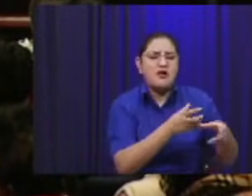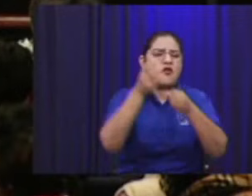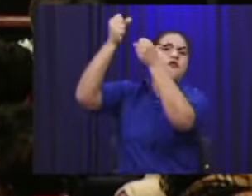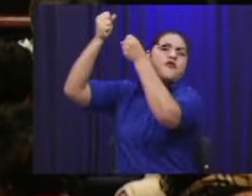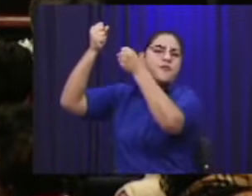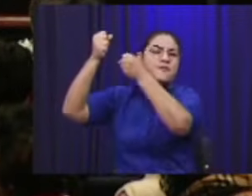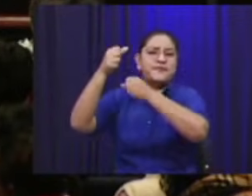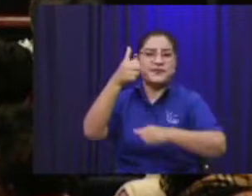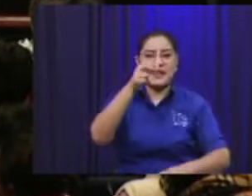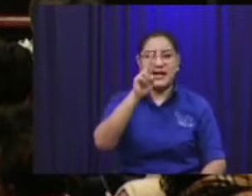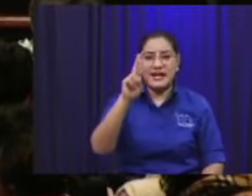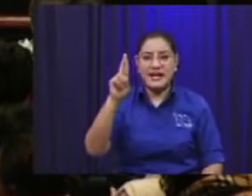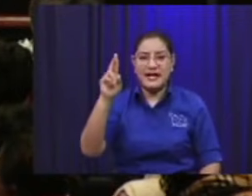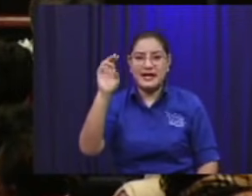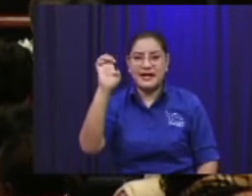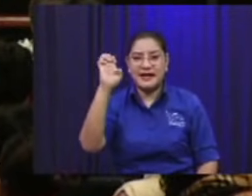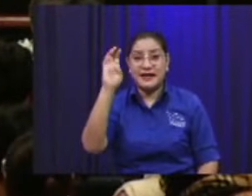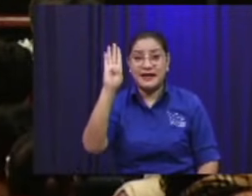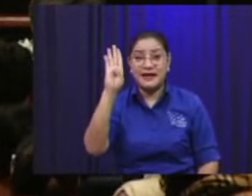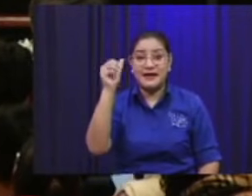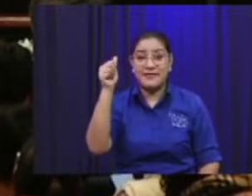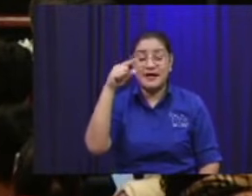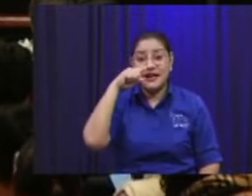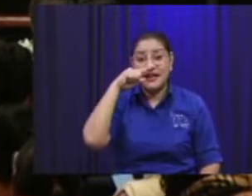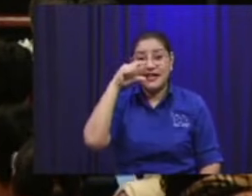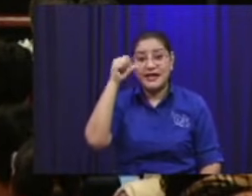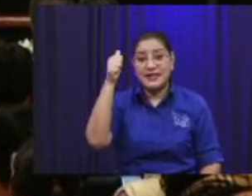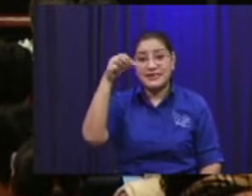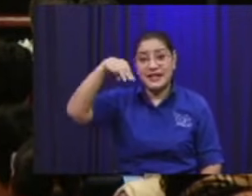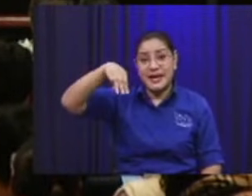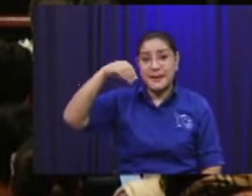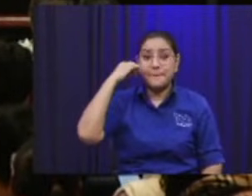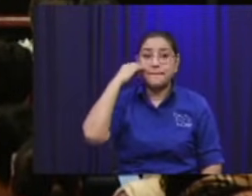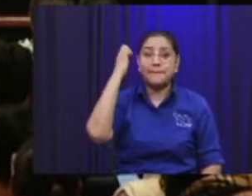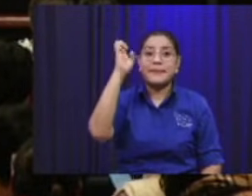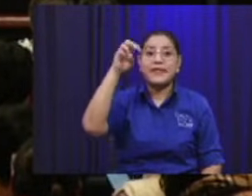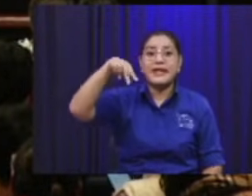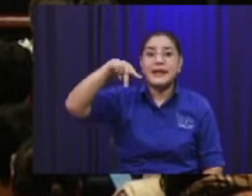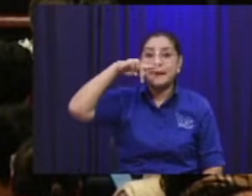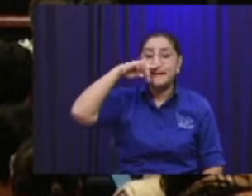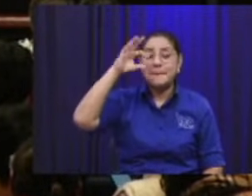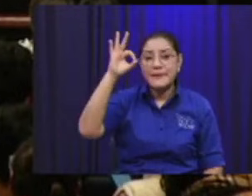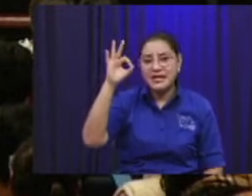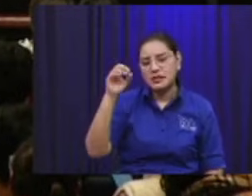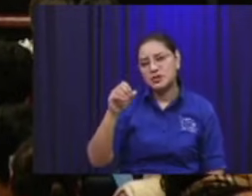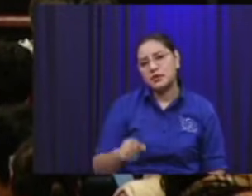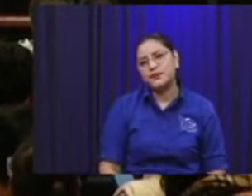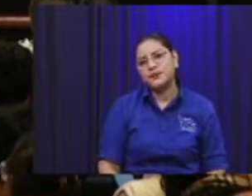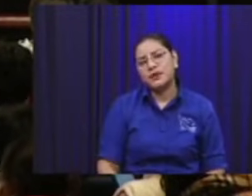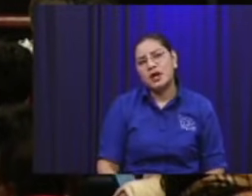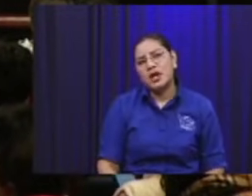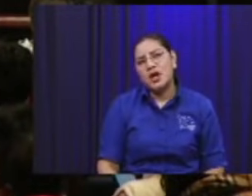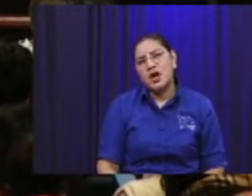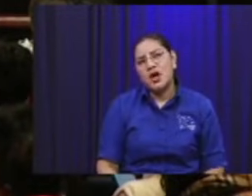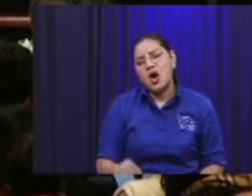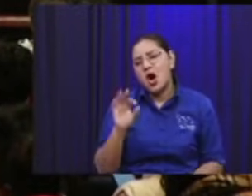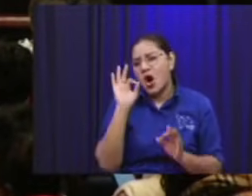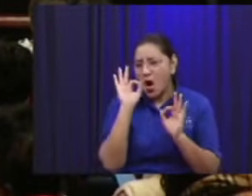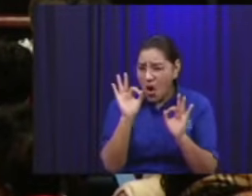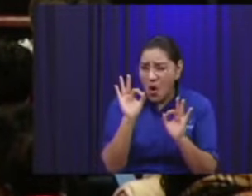o como algunos le dicen en el rapto y se ponen a combatir